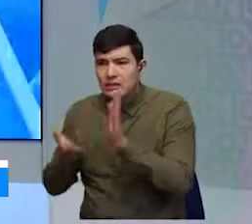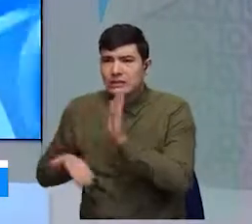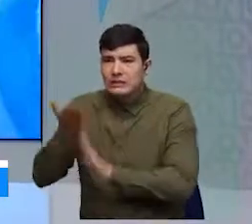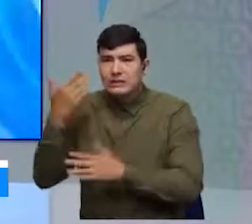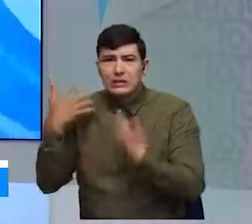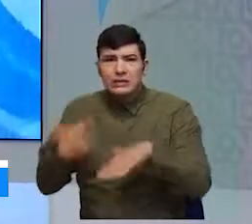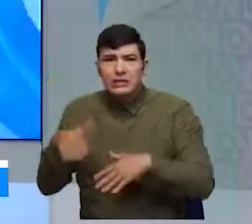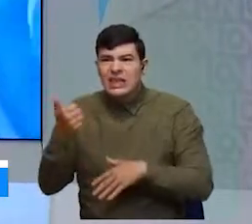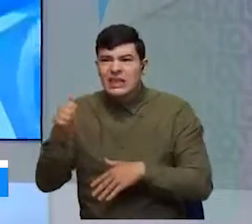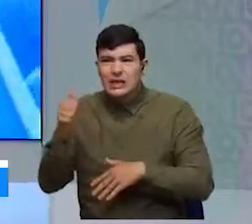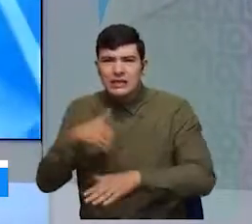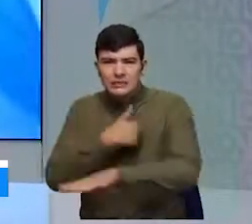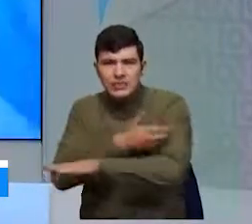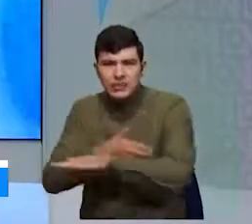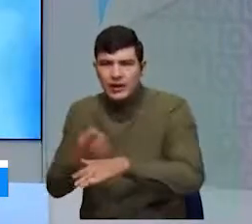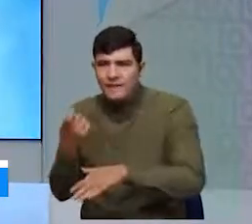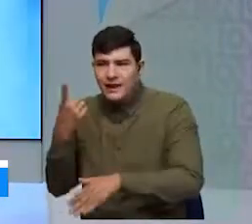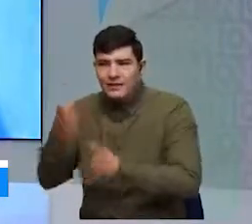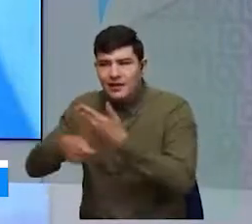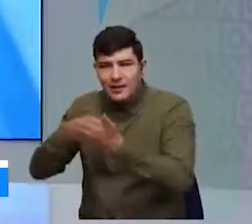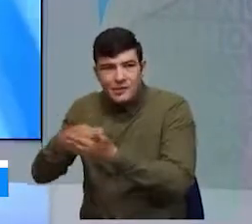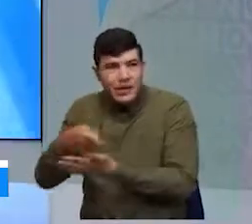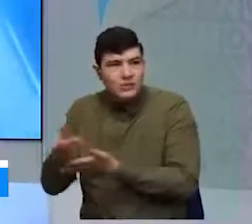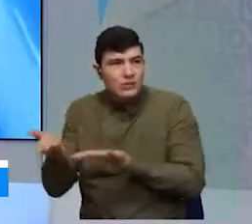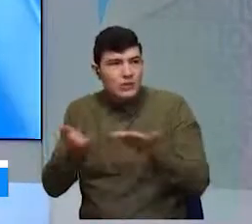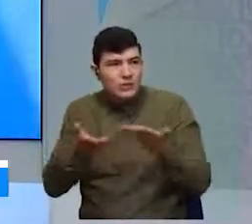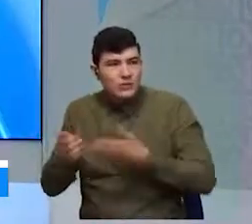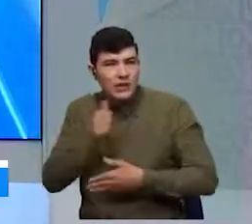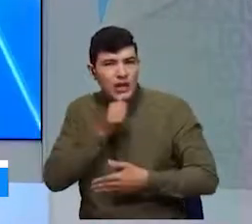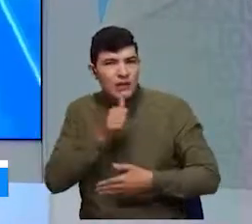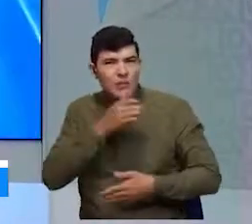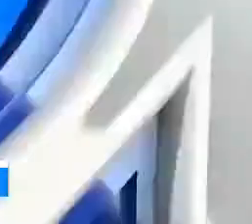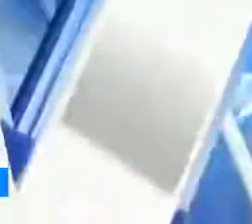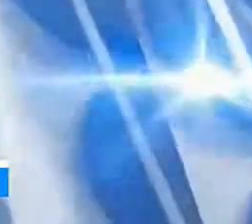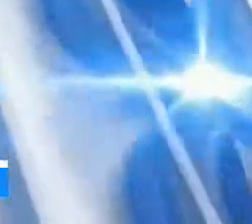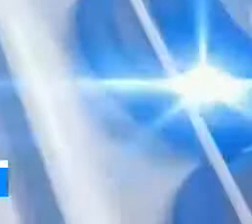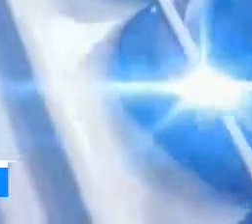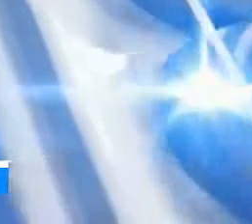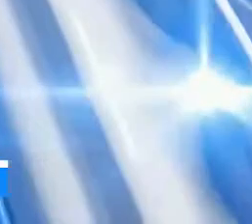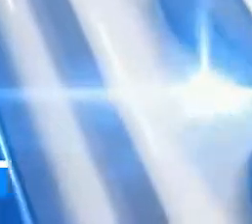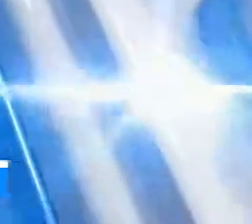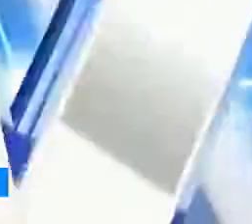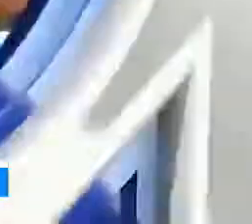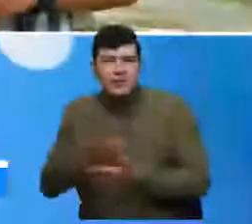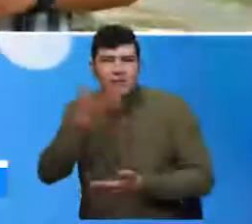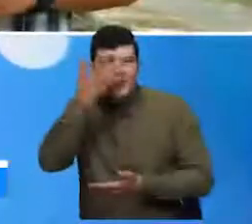los 10 millones de pesos danilo coronel buenas tardes y ya que se debe esta deuda